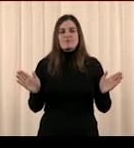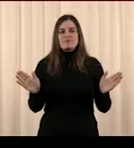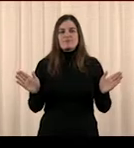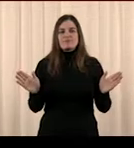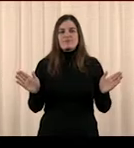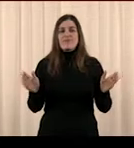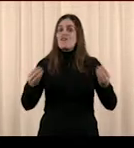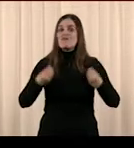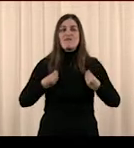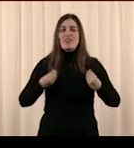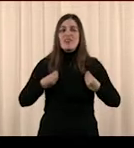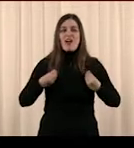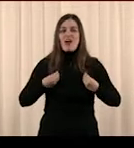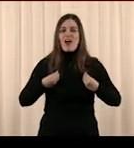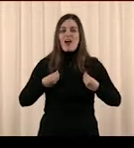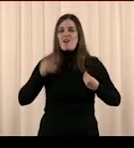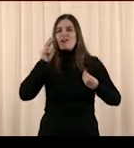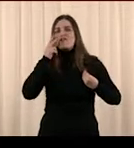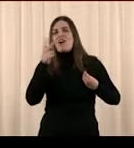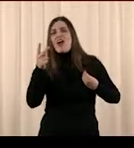Tener en esta vida no un árido desierto,